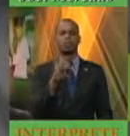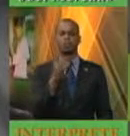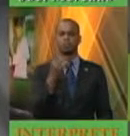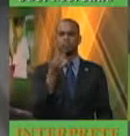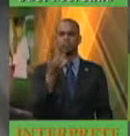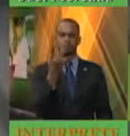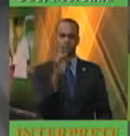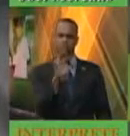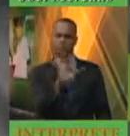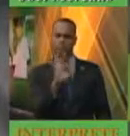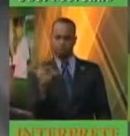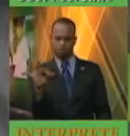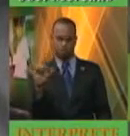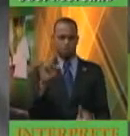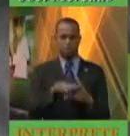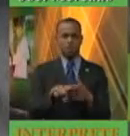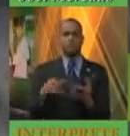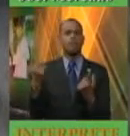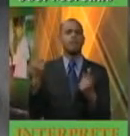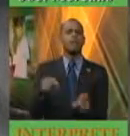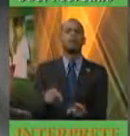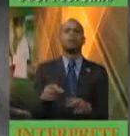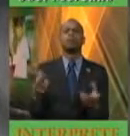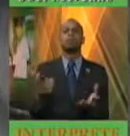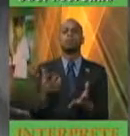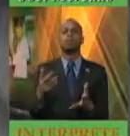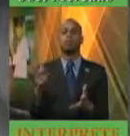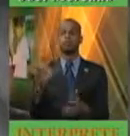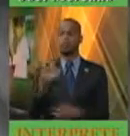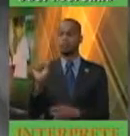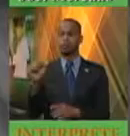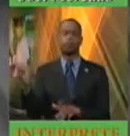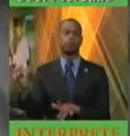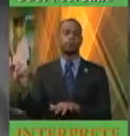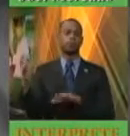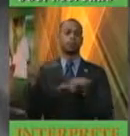1899, hasta la ocupación norteamericana del